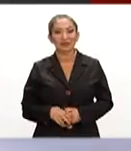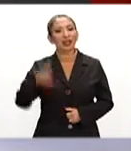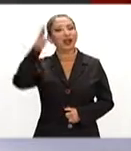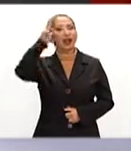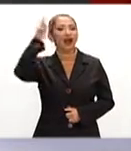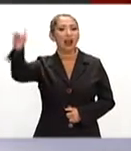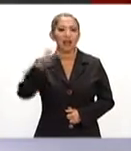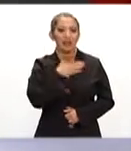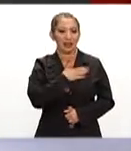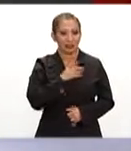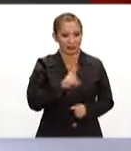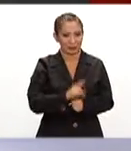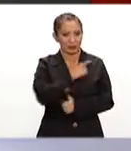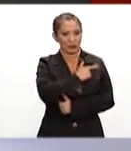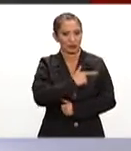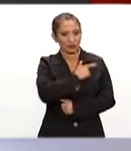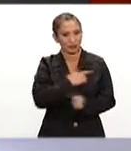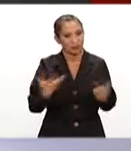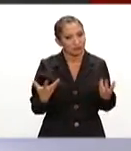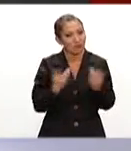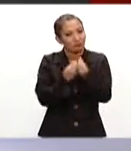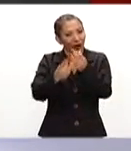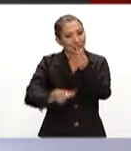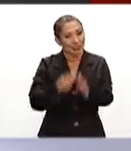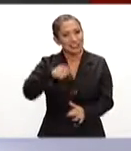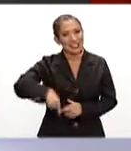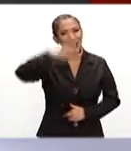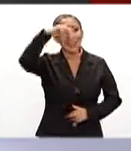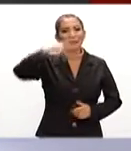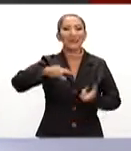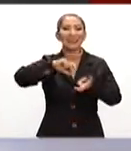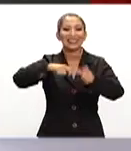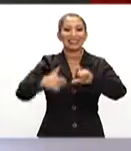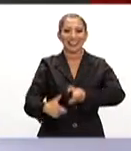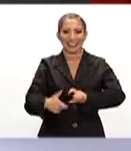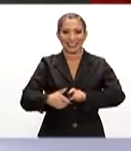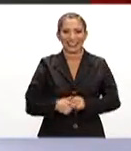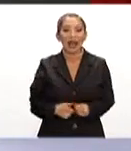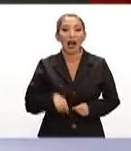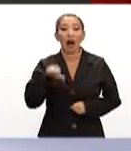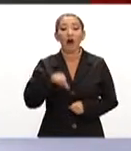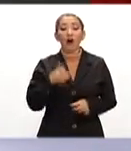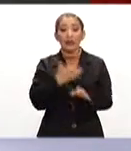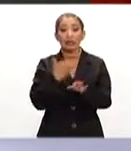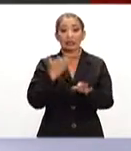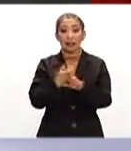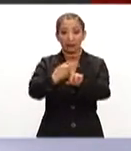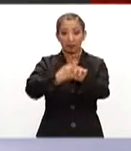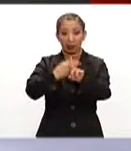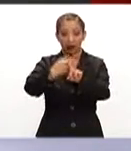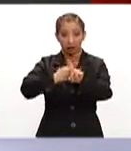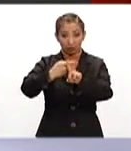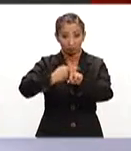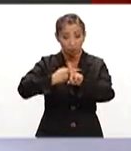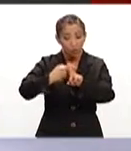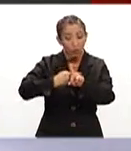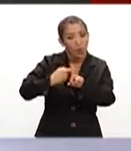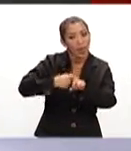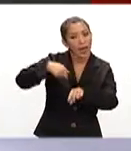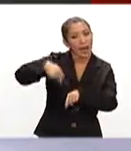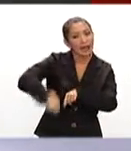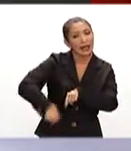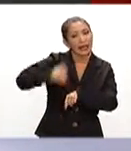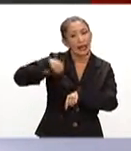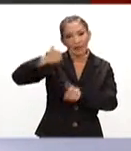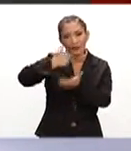¿Qué tal? Muy buenos días, qué gusto que nos acompañe en una edición más de México al Día. En este momento la temperatura aquí